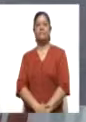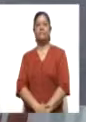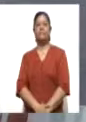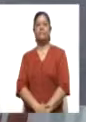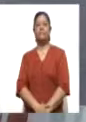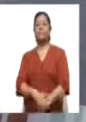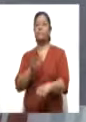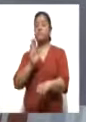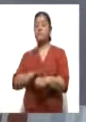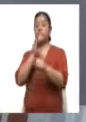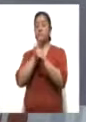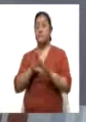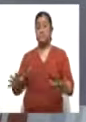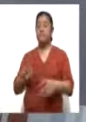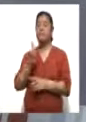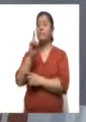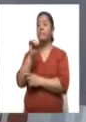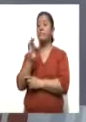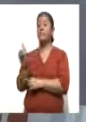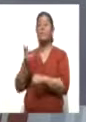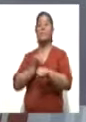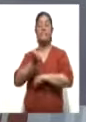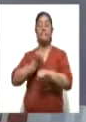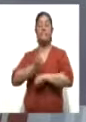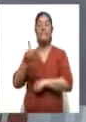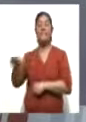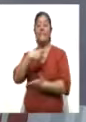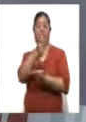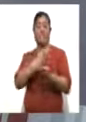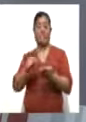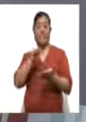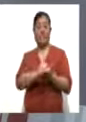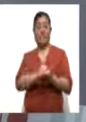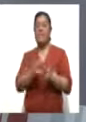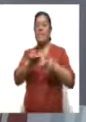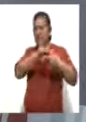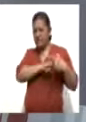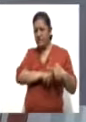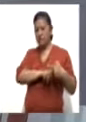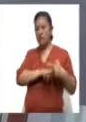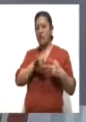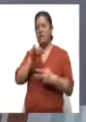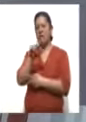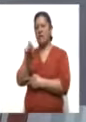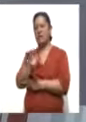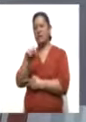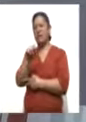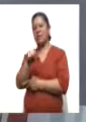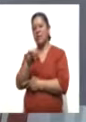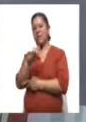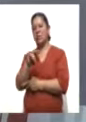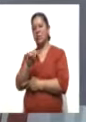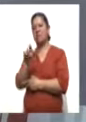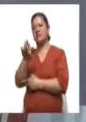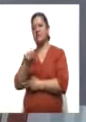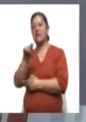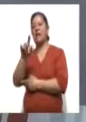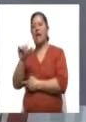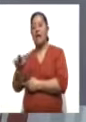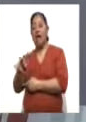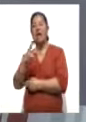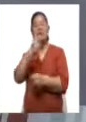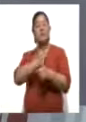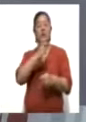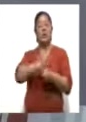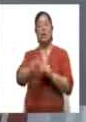Vamos a más información. El DIF estatal y el programa Supérate iniciaron en Ixtacuixtla la segunda etapa de la entrega de